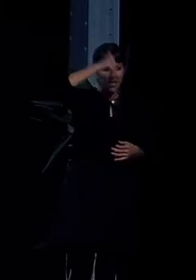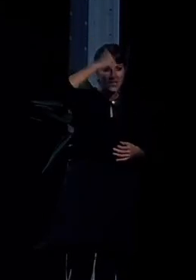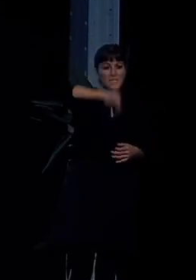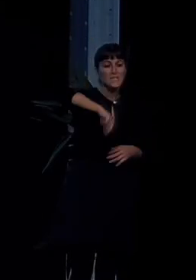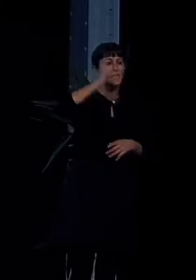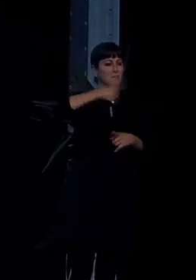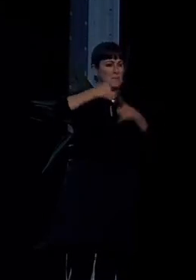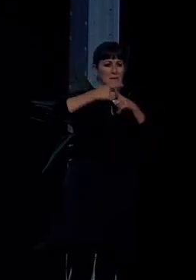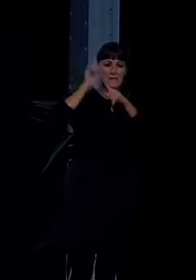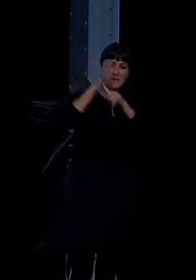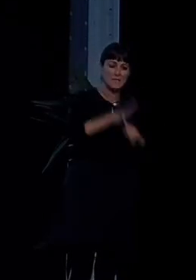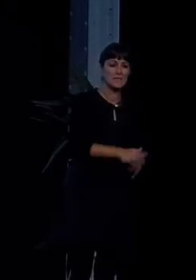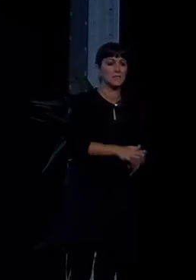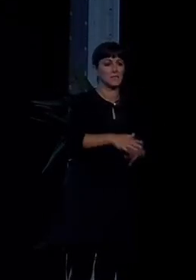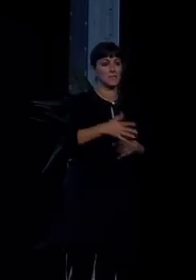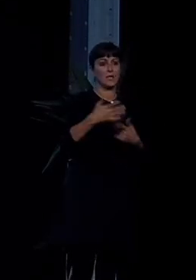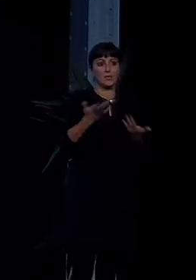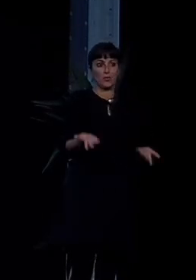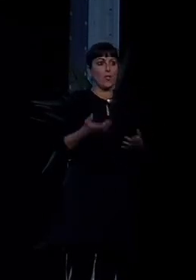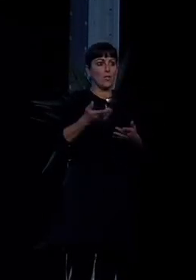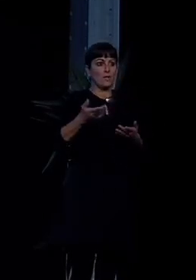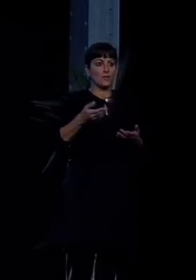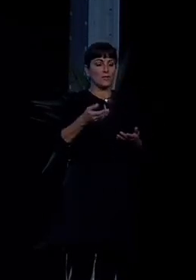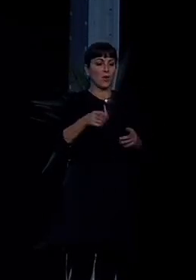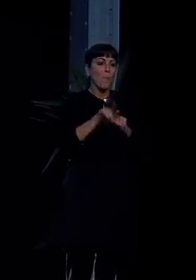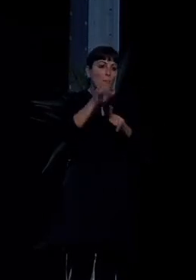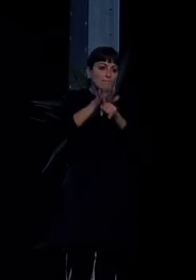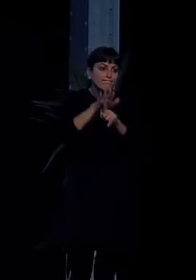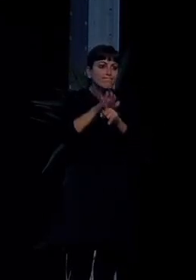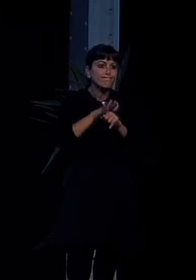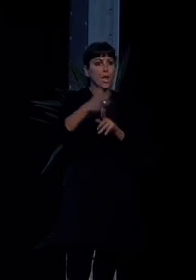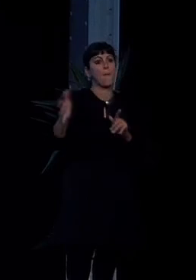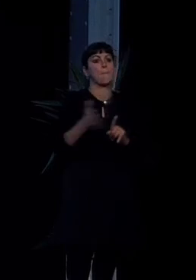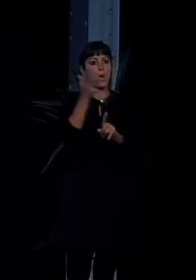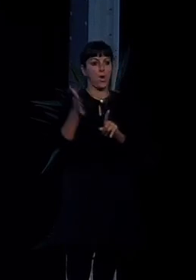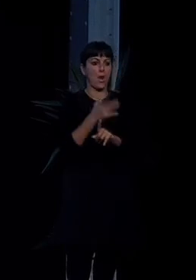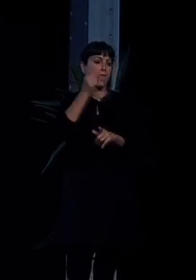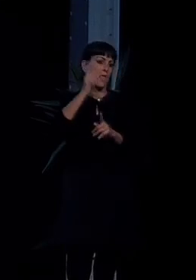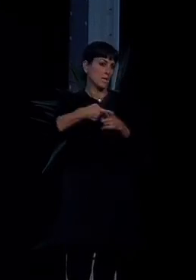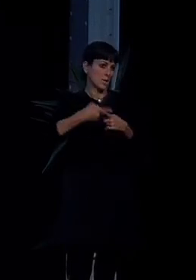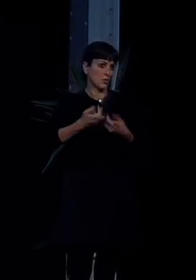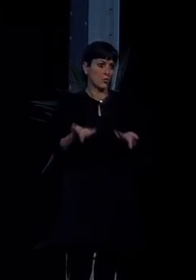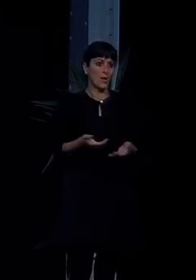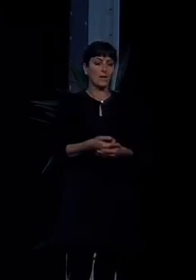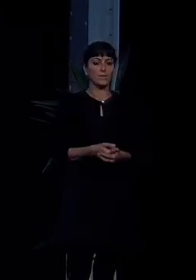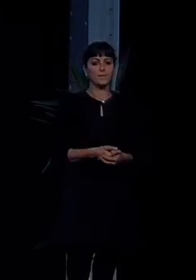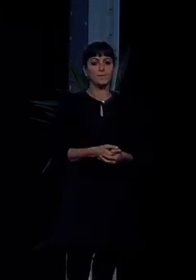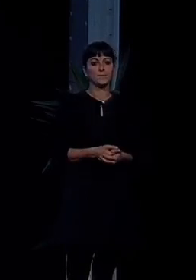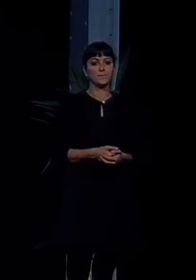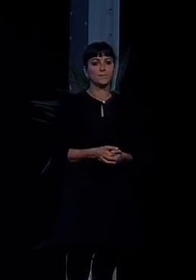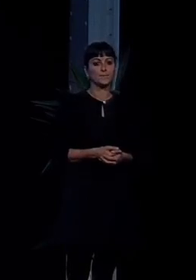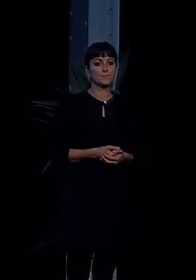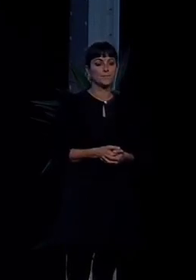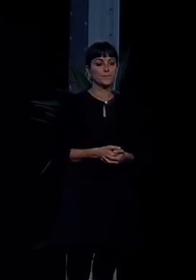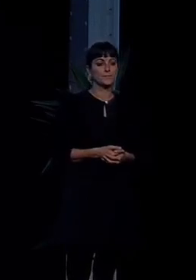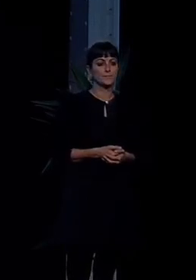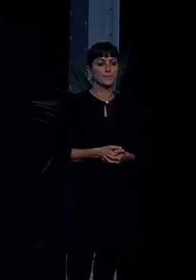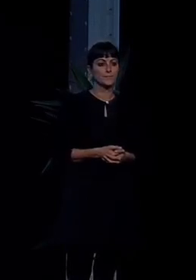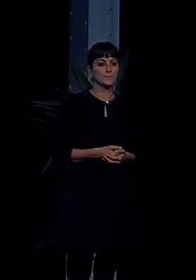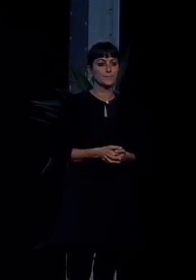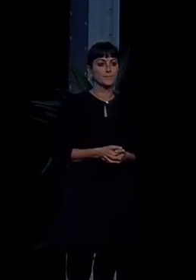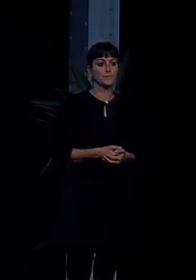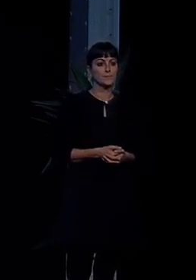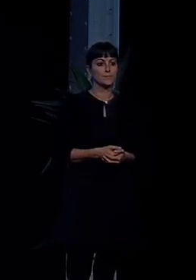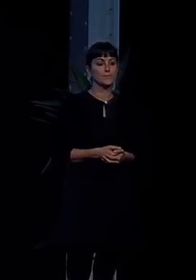sexistas y estamos dando cobijo a la violencia sexual, ¿no? Para Foucault también, el poder tiene dos instrumentos, ¿no?